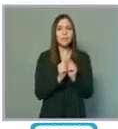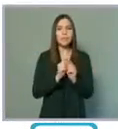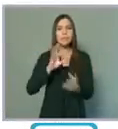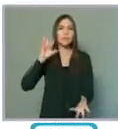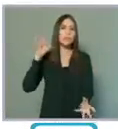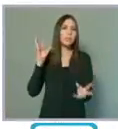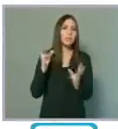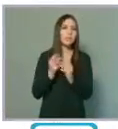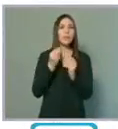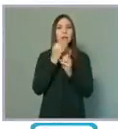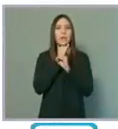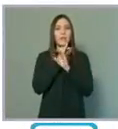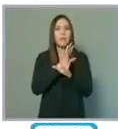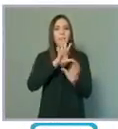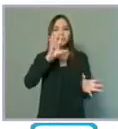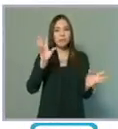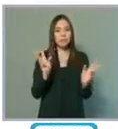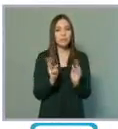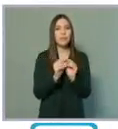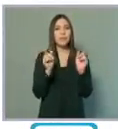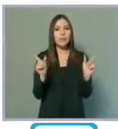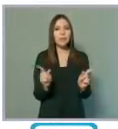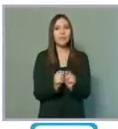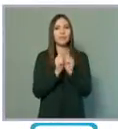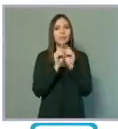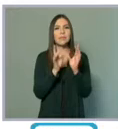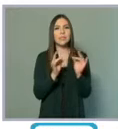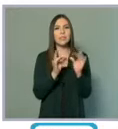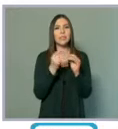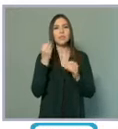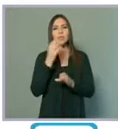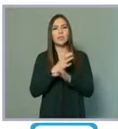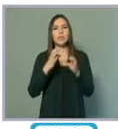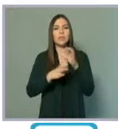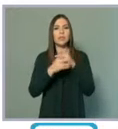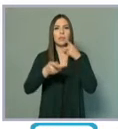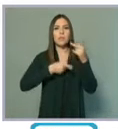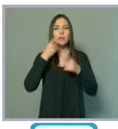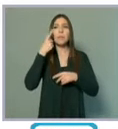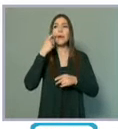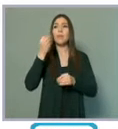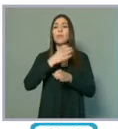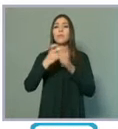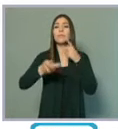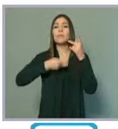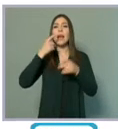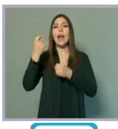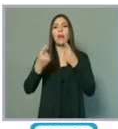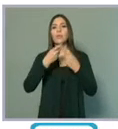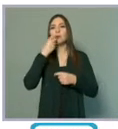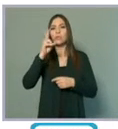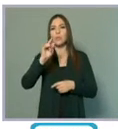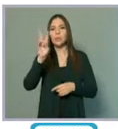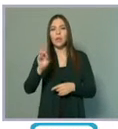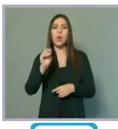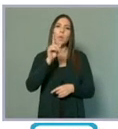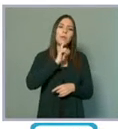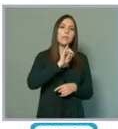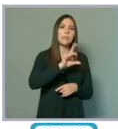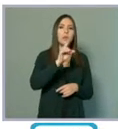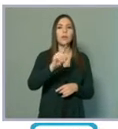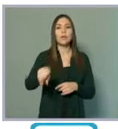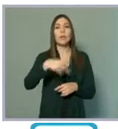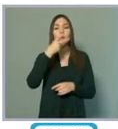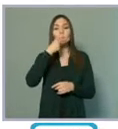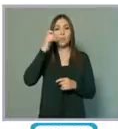de información, por supuesto, pero también de mitos que hay que desmitificar sobre la historia del cosmonauta. El cosmonauta ruso, pues por